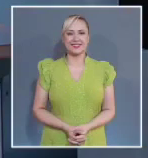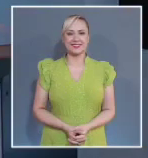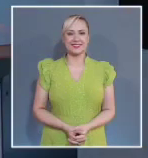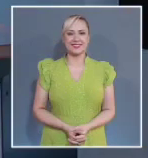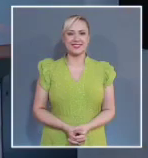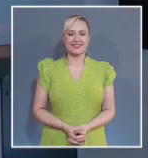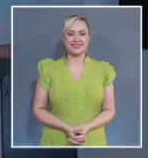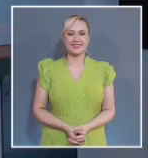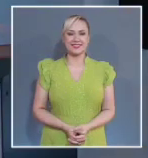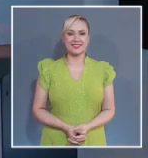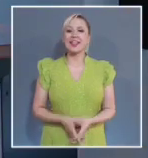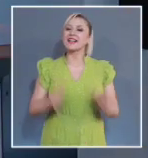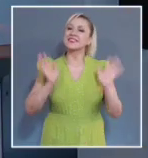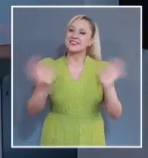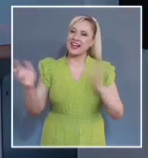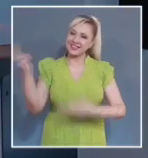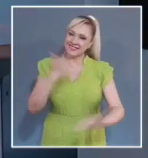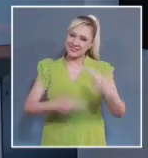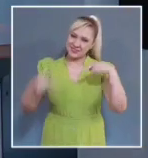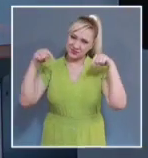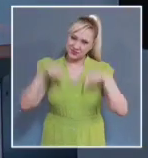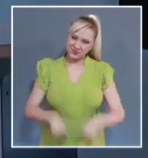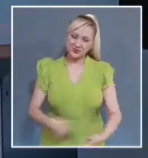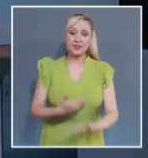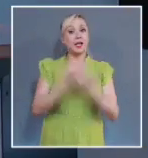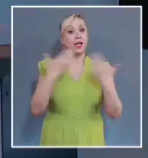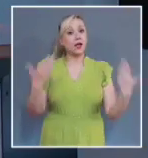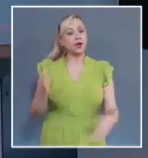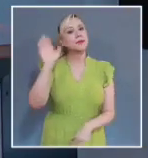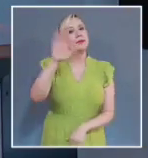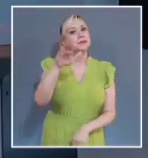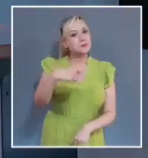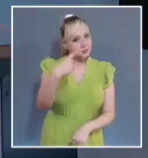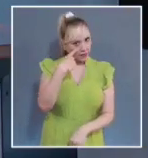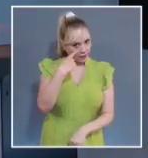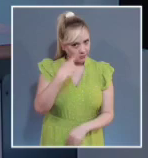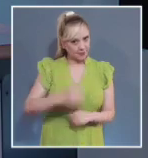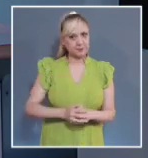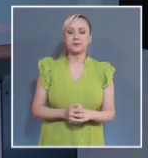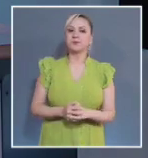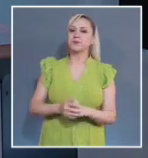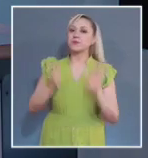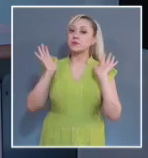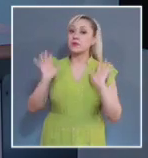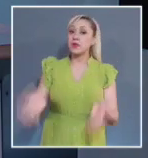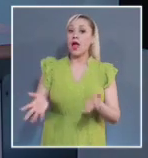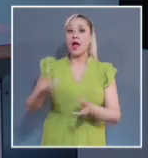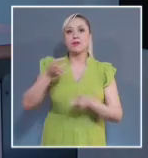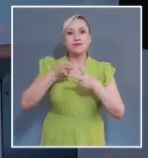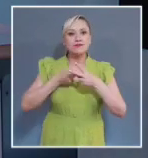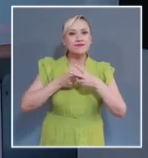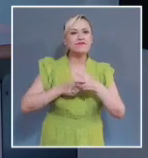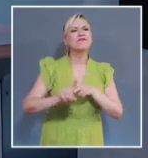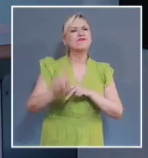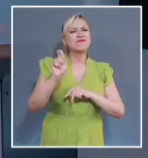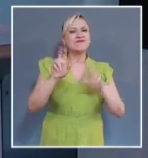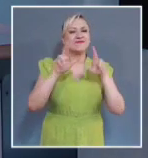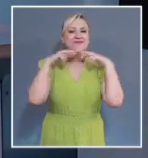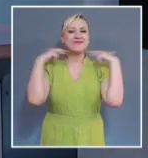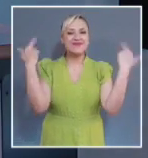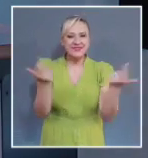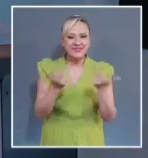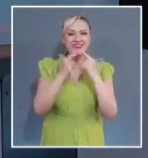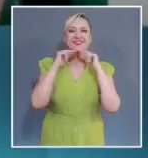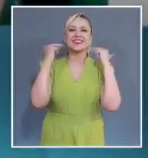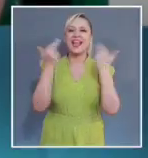Y ya estamos de regreso, vámonos con más. Fíjese que iniciaron las pláticas Un Café con la Asociación Mexicana de Juzgadoras